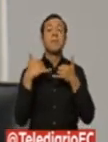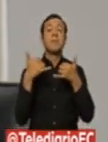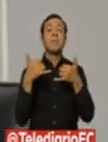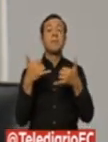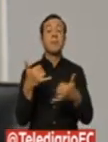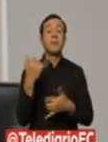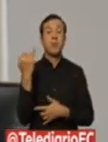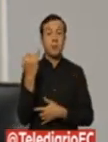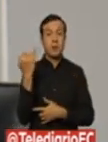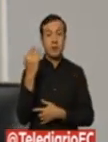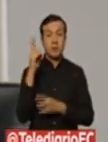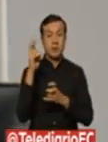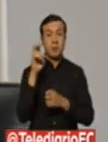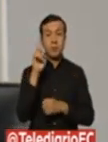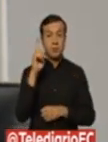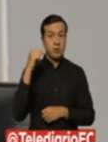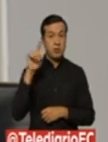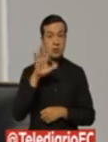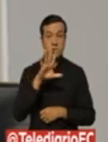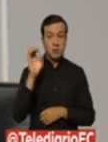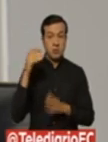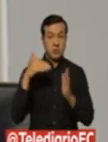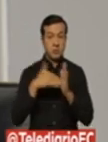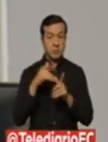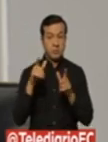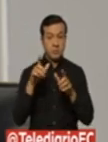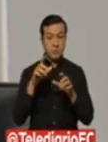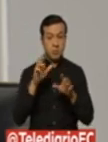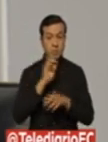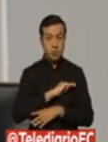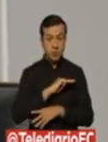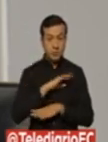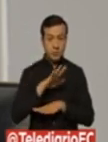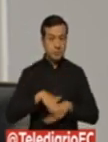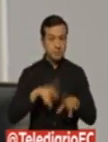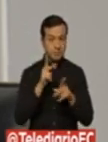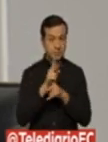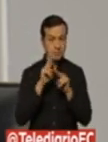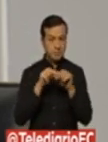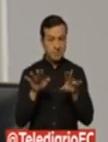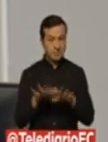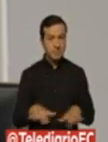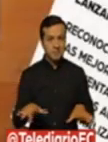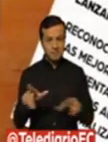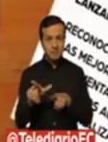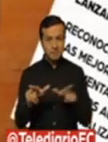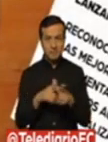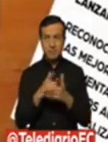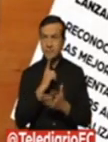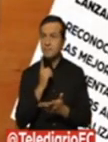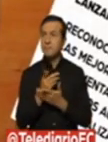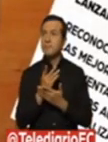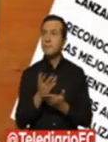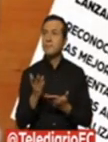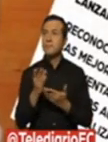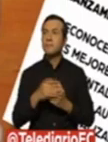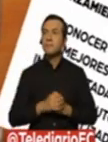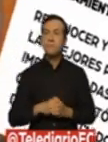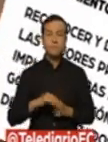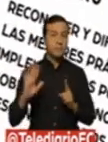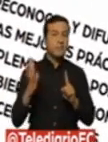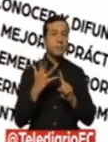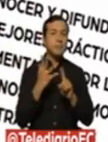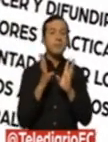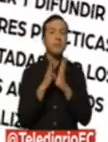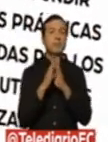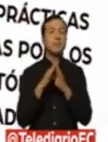repartirá un millón quinientos mil dólares a los organismos descentralizados que trabajen por el medio ambiente la quinta